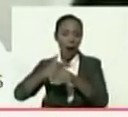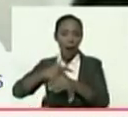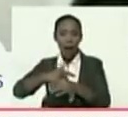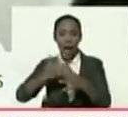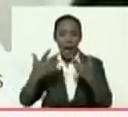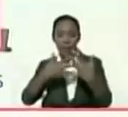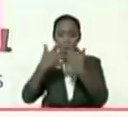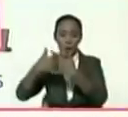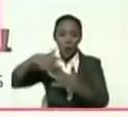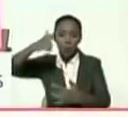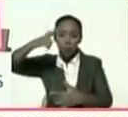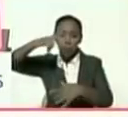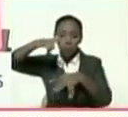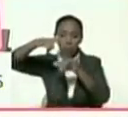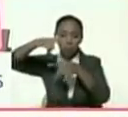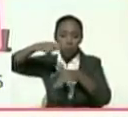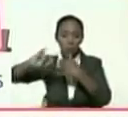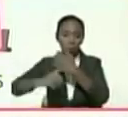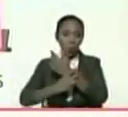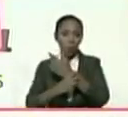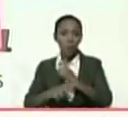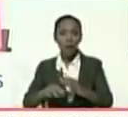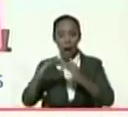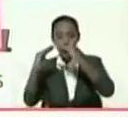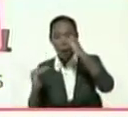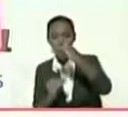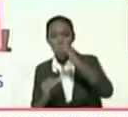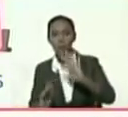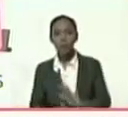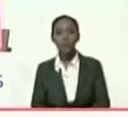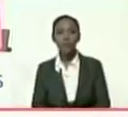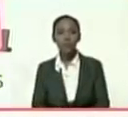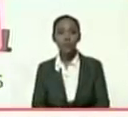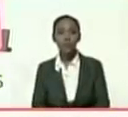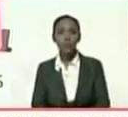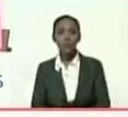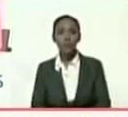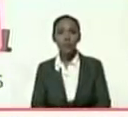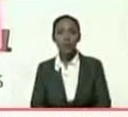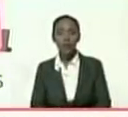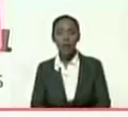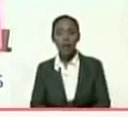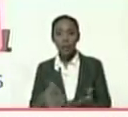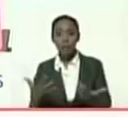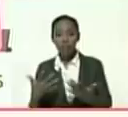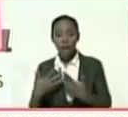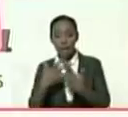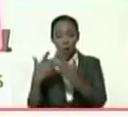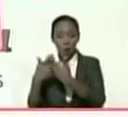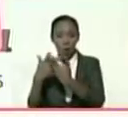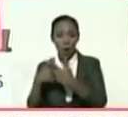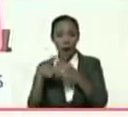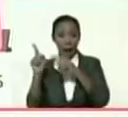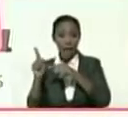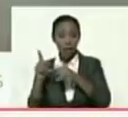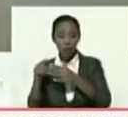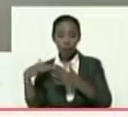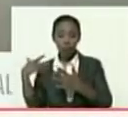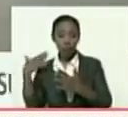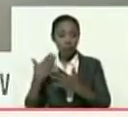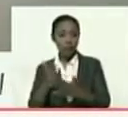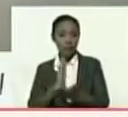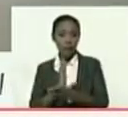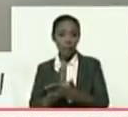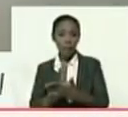los títeres. Ellos los títeres abajo. ¿Mira qué es Estados Unidos? Ahora, eso no dura para siempre.